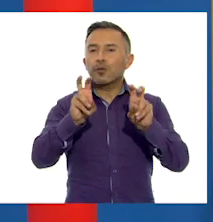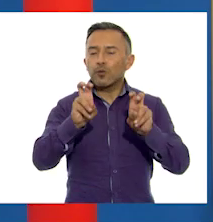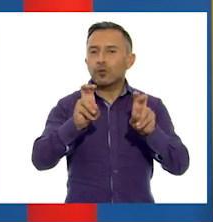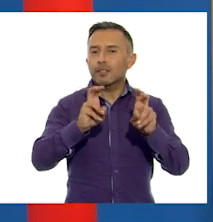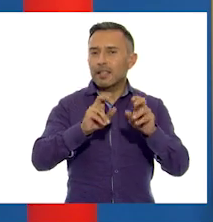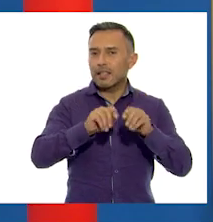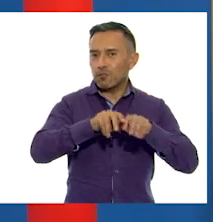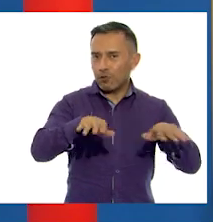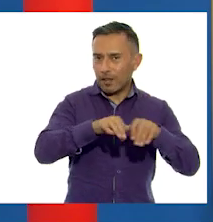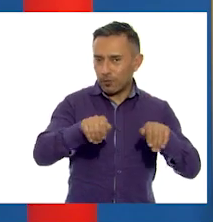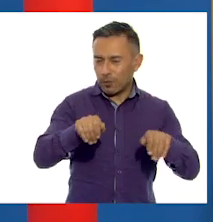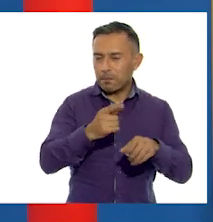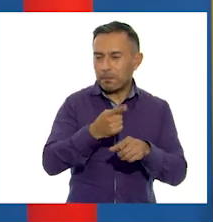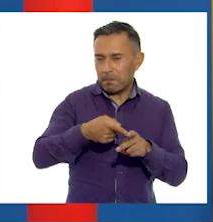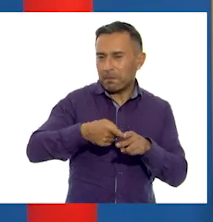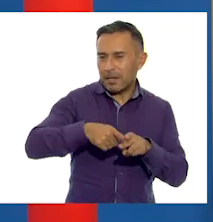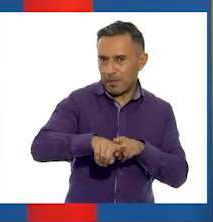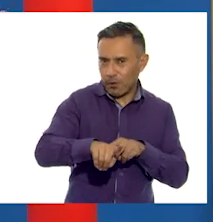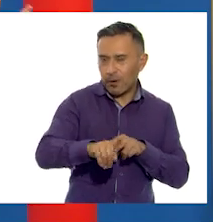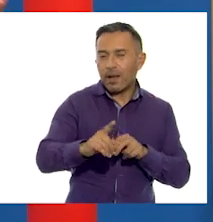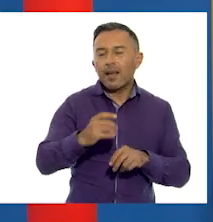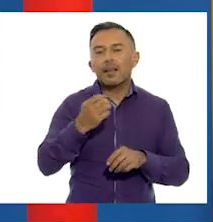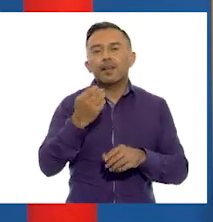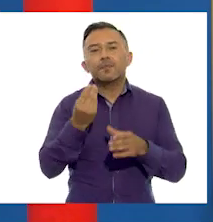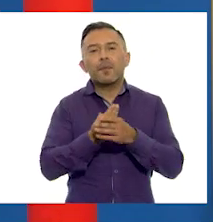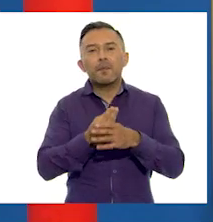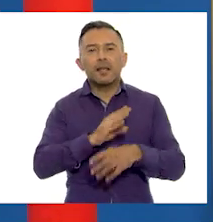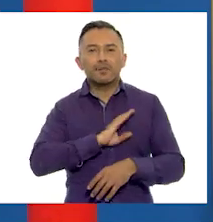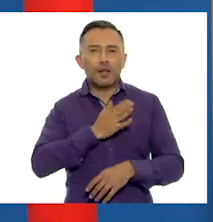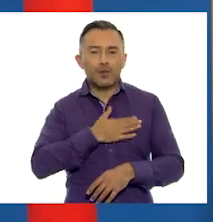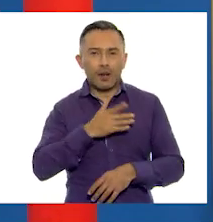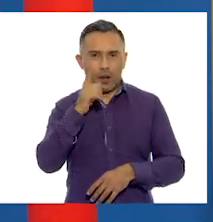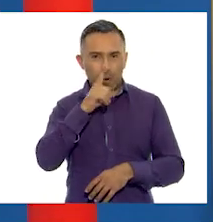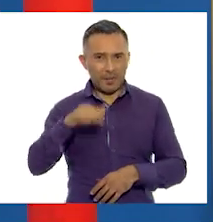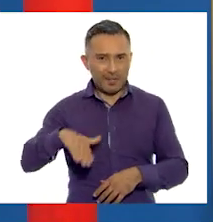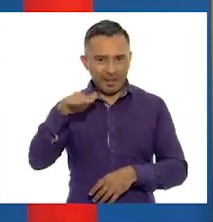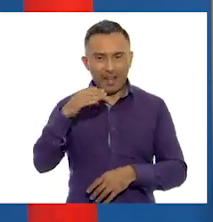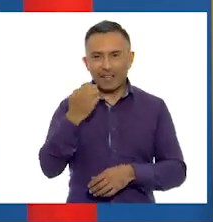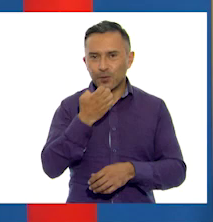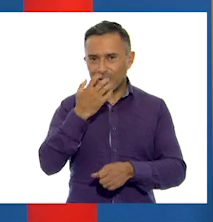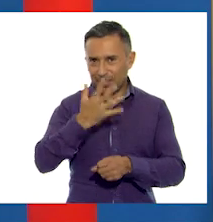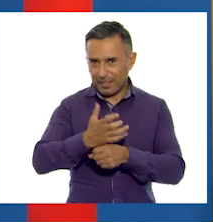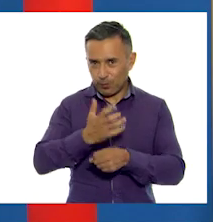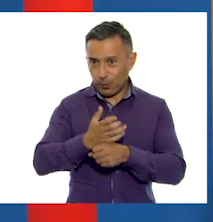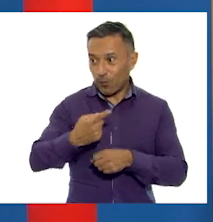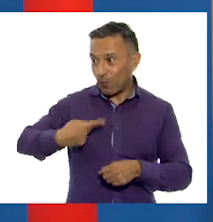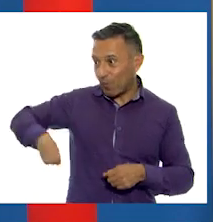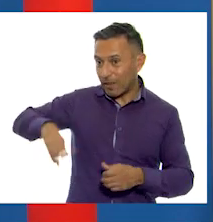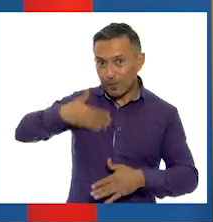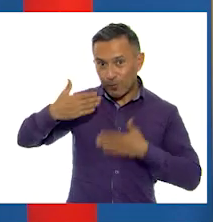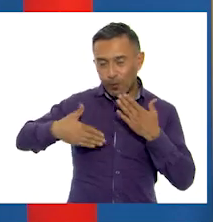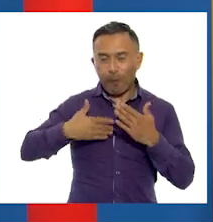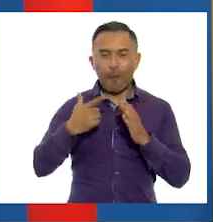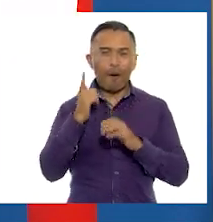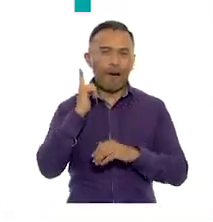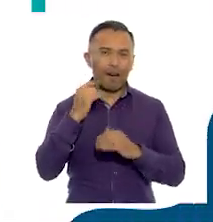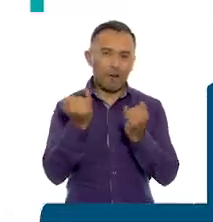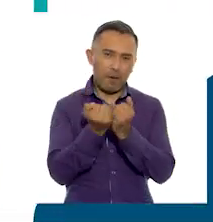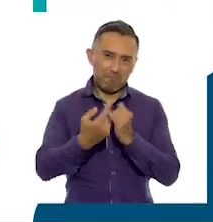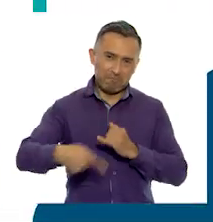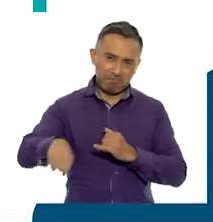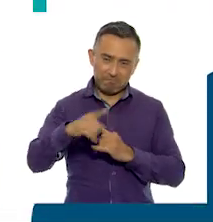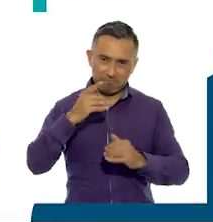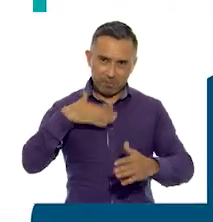de lengua materna de quinto grado. Espero que lo hayan disfrutado tanto como nosotros. Nos vemos hasta la próxima.